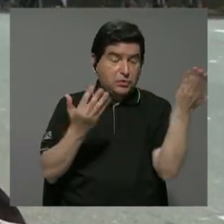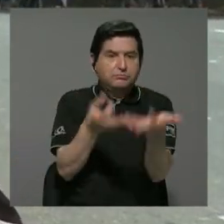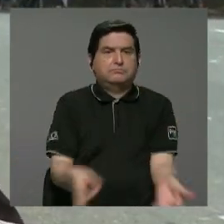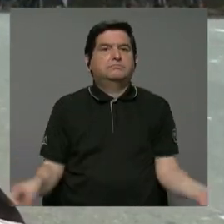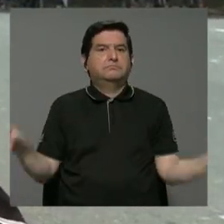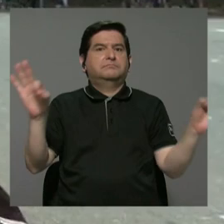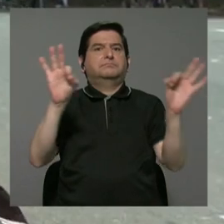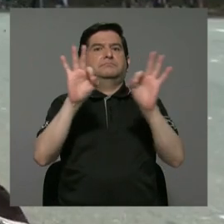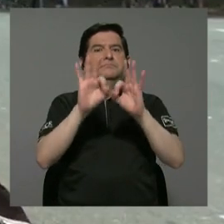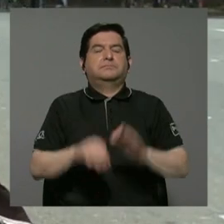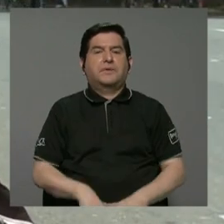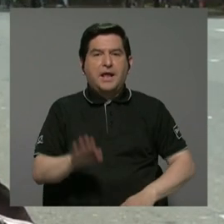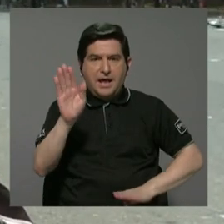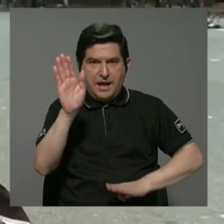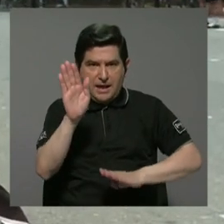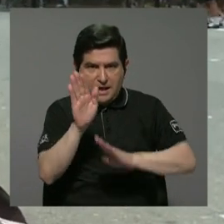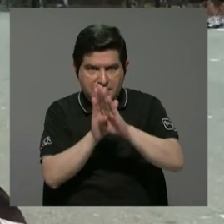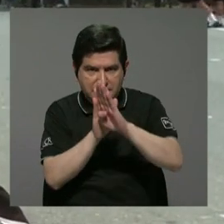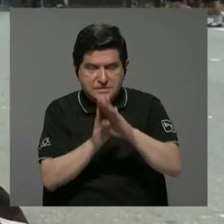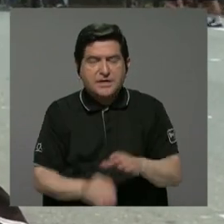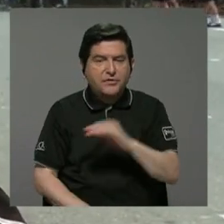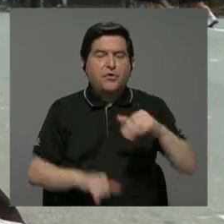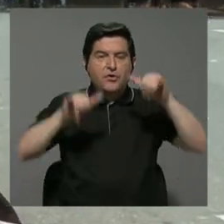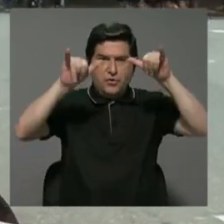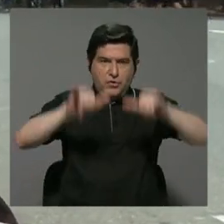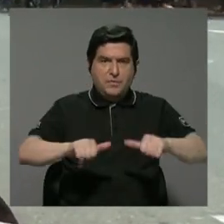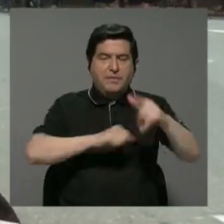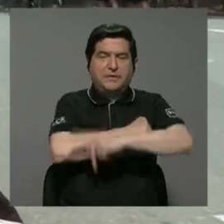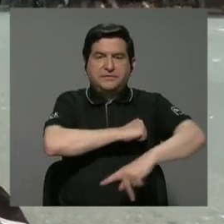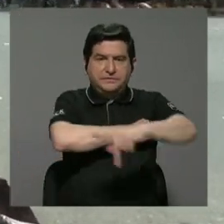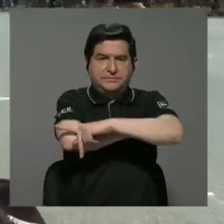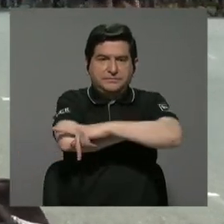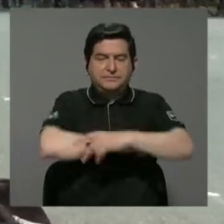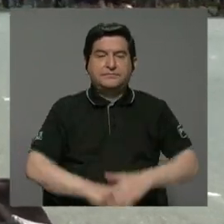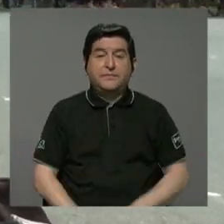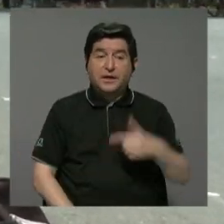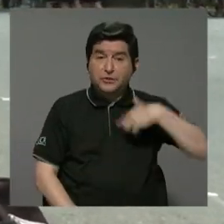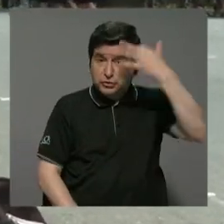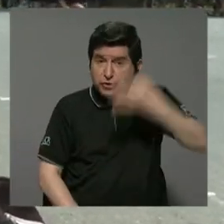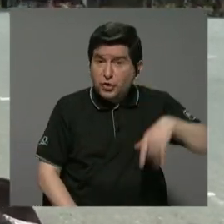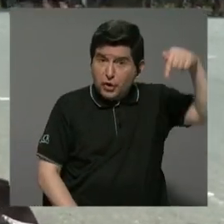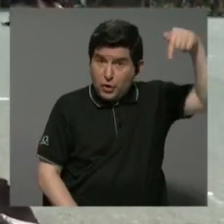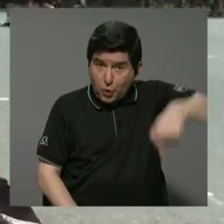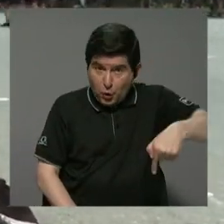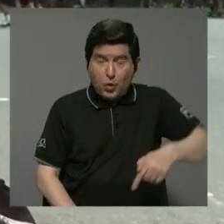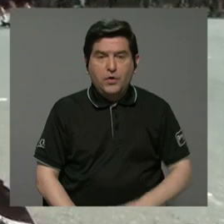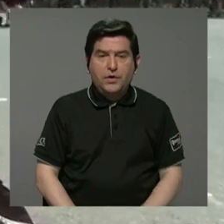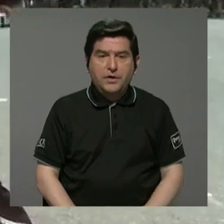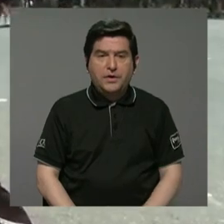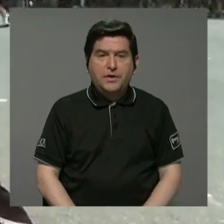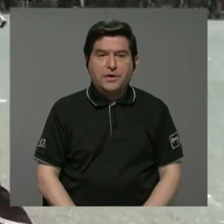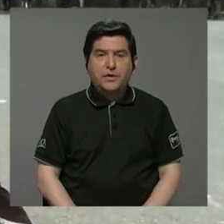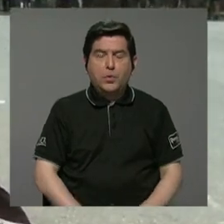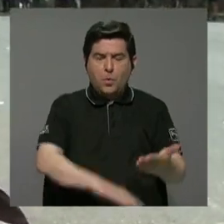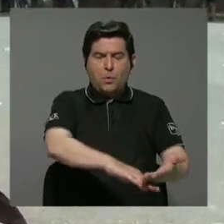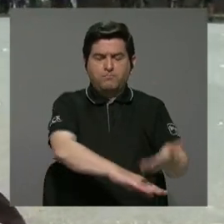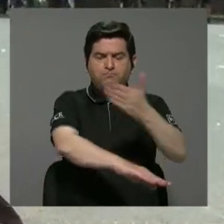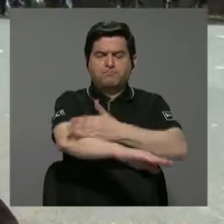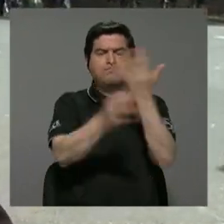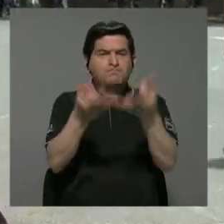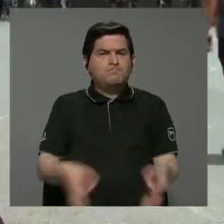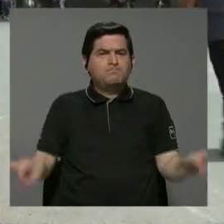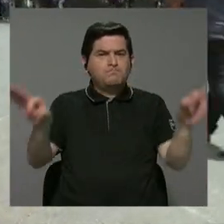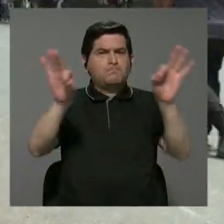clave para el desarrollo y la estabilidad de este país. Creo que hoy damos un paso grande,